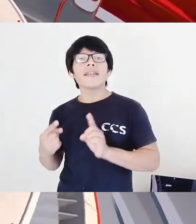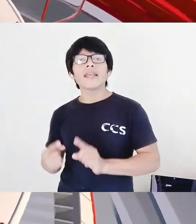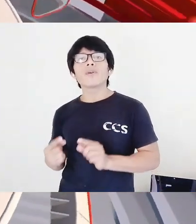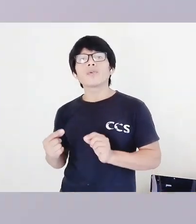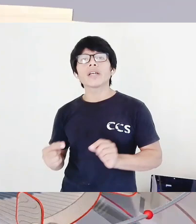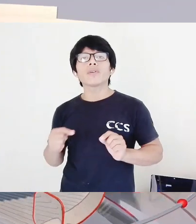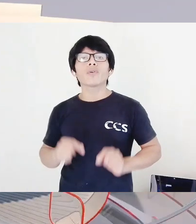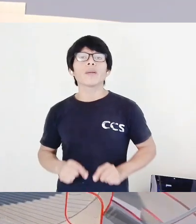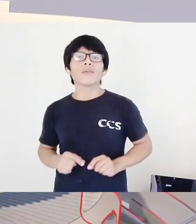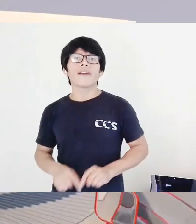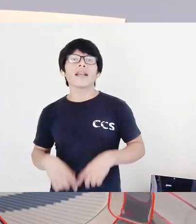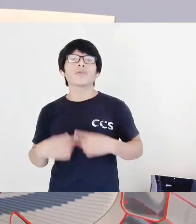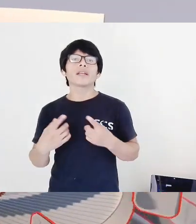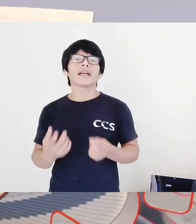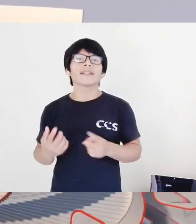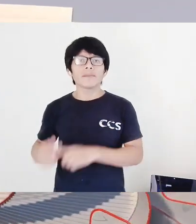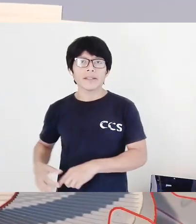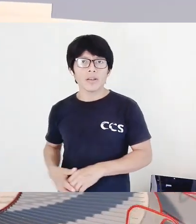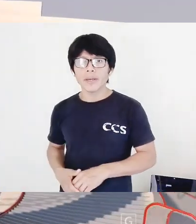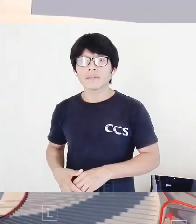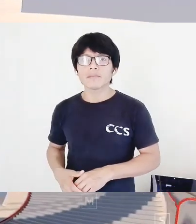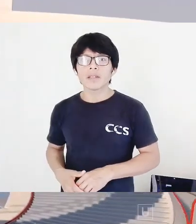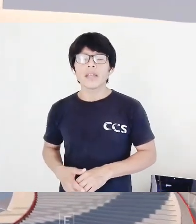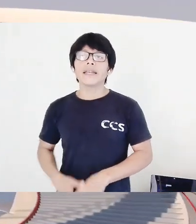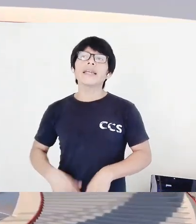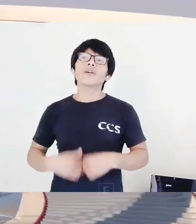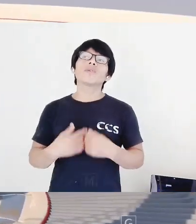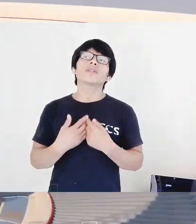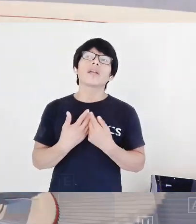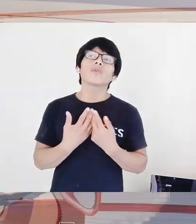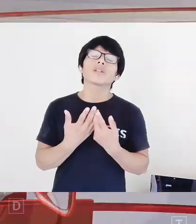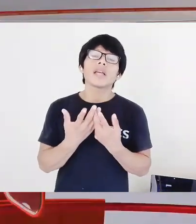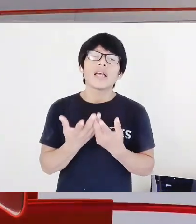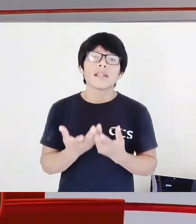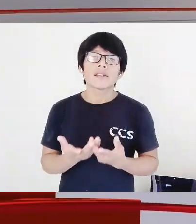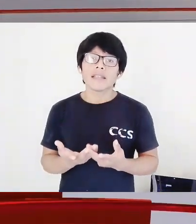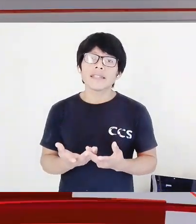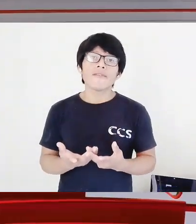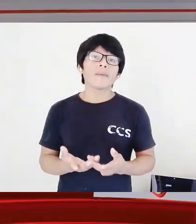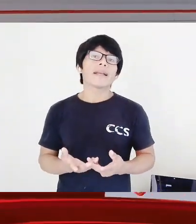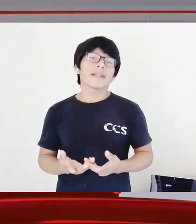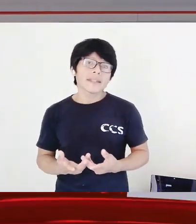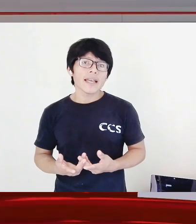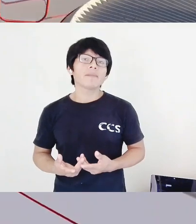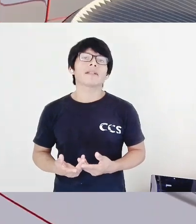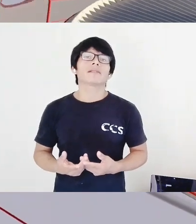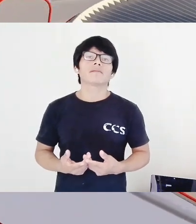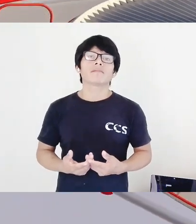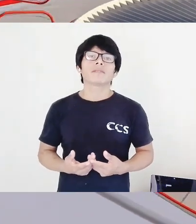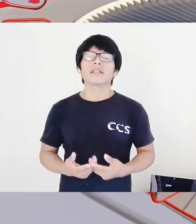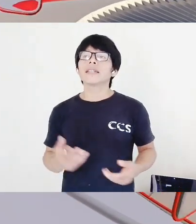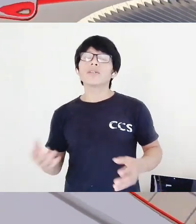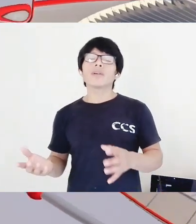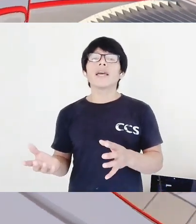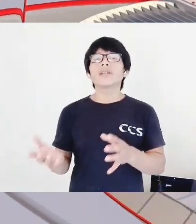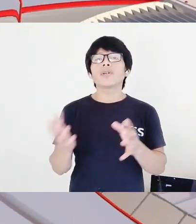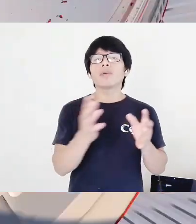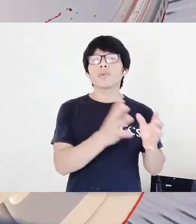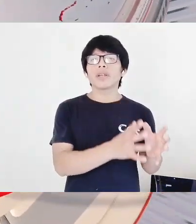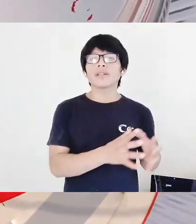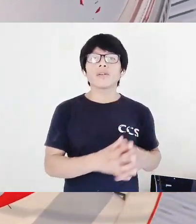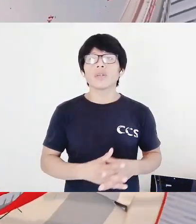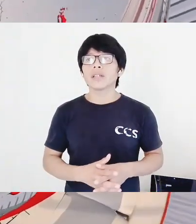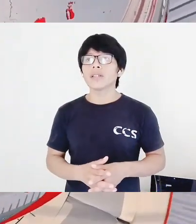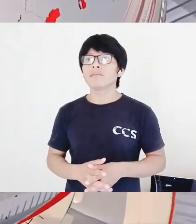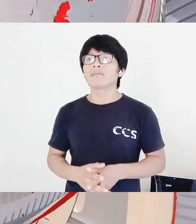ha venido luchando el gobierno federal con el canciller Marcelo Ebrard, ir contra los fabricantes de armas. ¿Y qué es lo que ha dicho